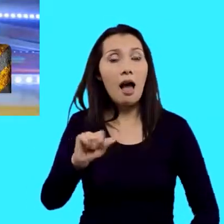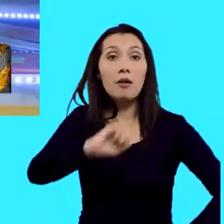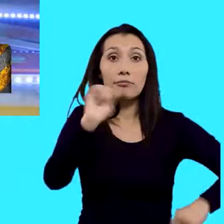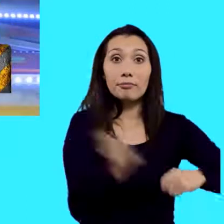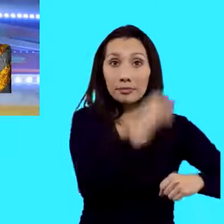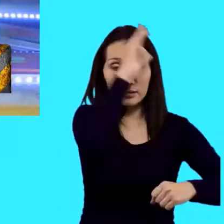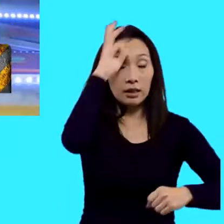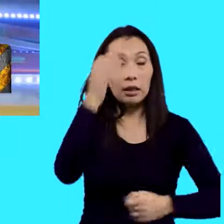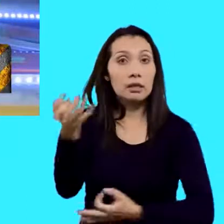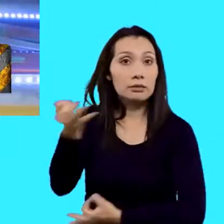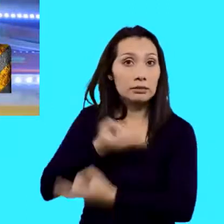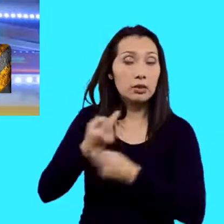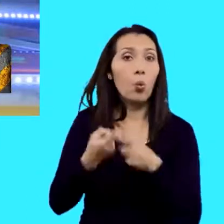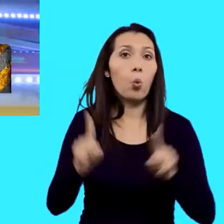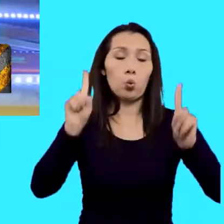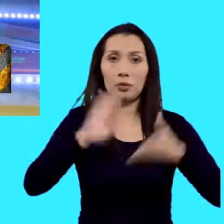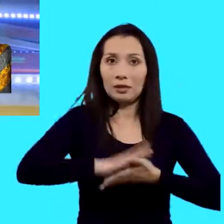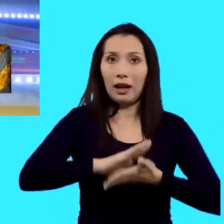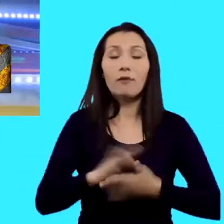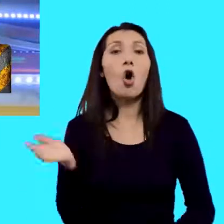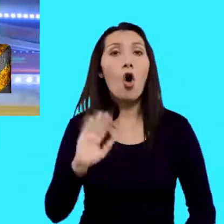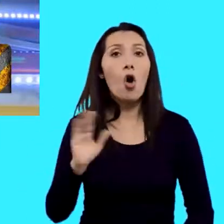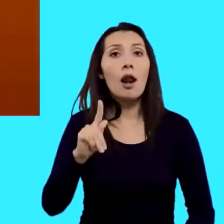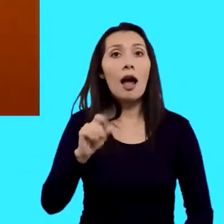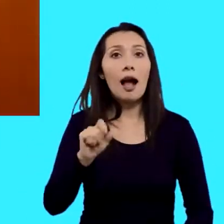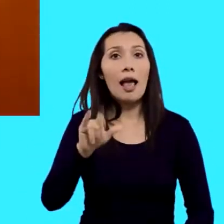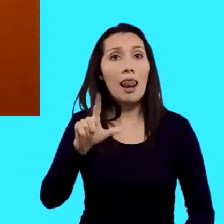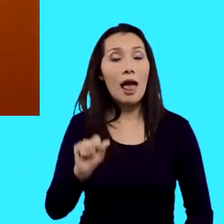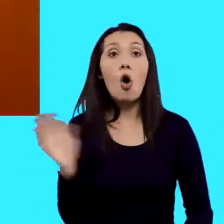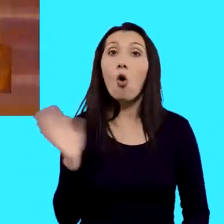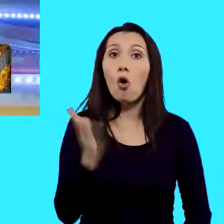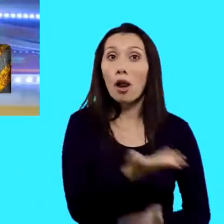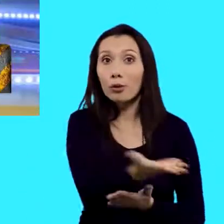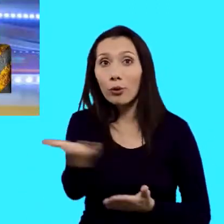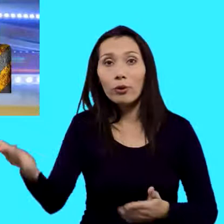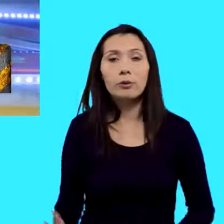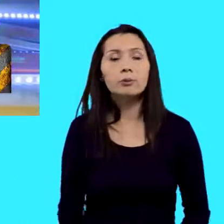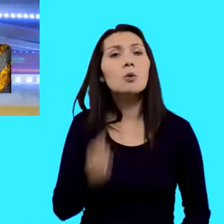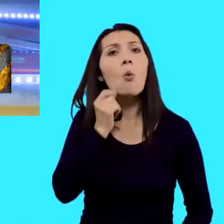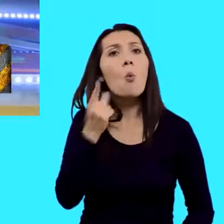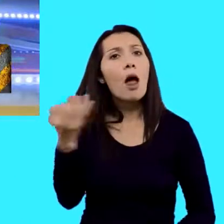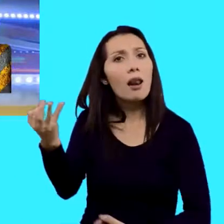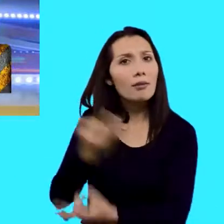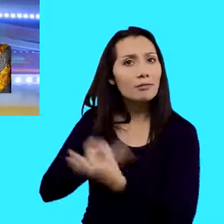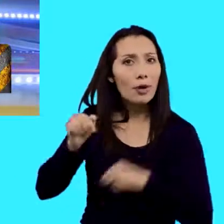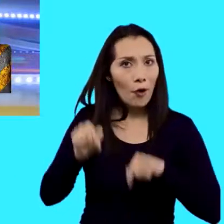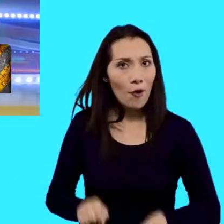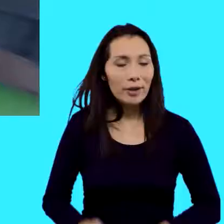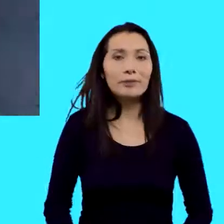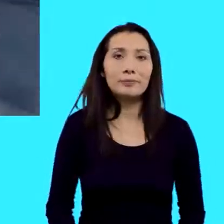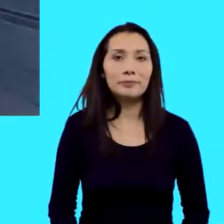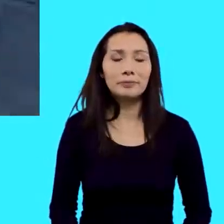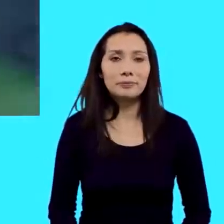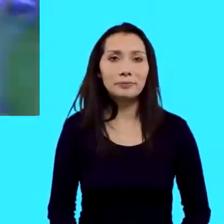Araucanía, quiere hablarnos de otra celebración. Hola, Kayla. Hola a todos. ¿Qué nos vas a contar hoy, Kayla?